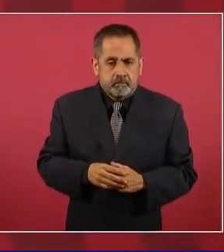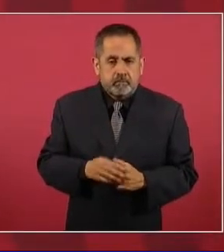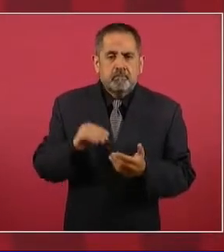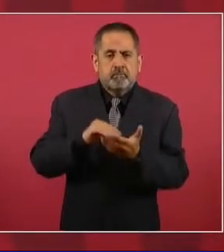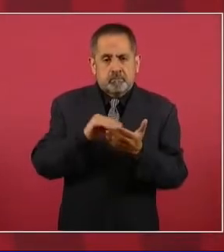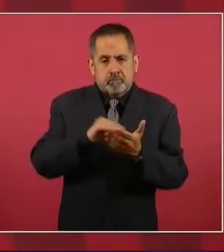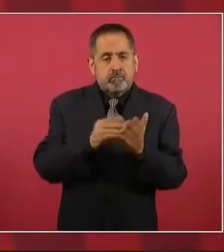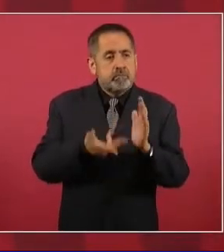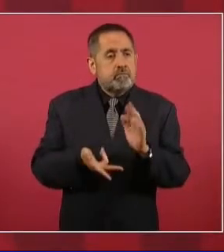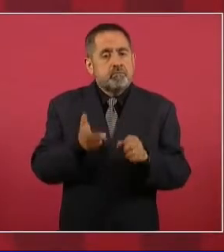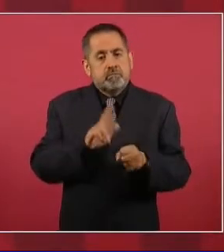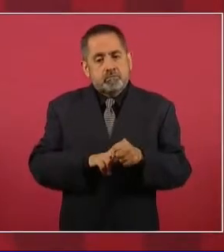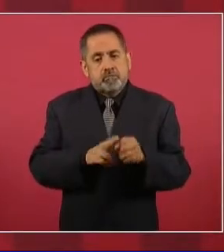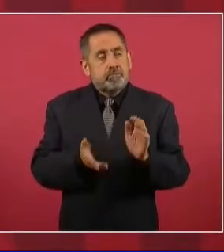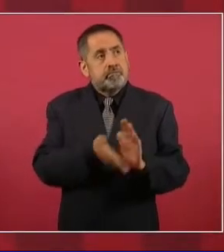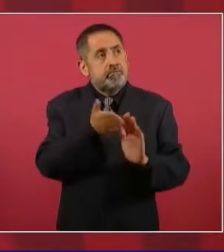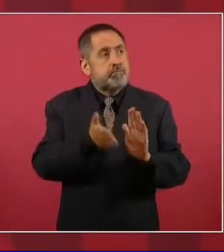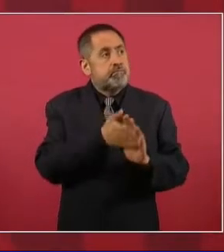reconstruyendo,